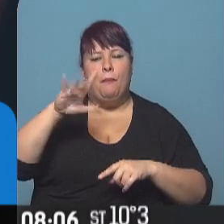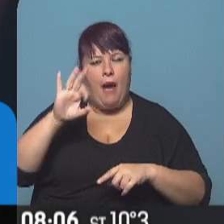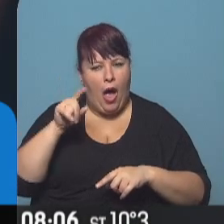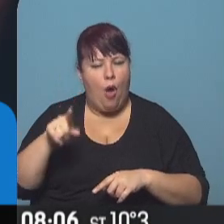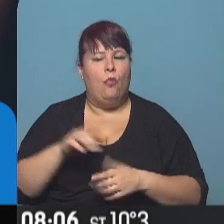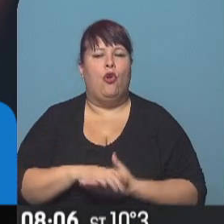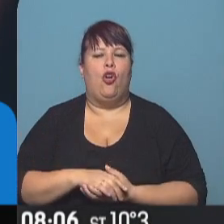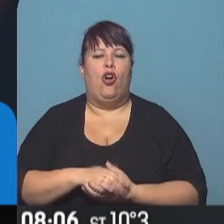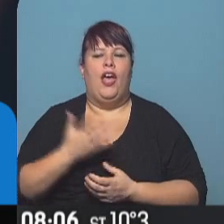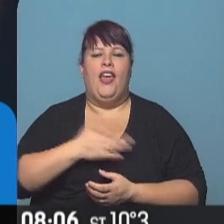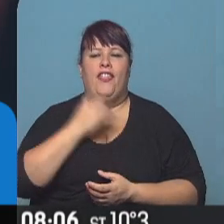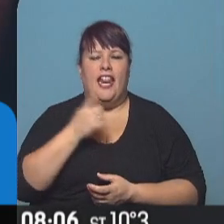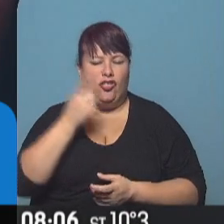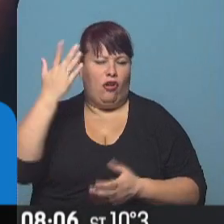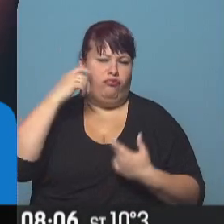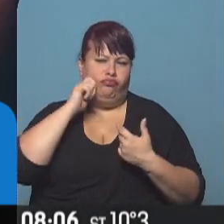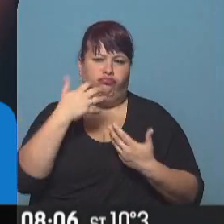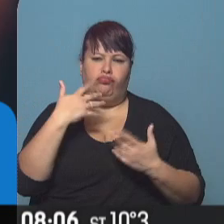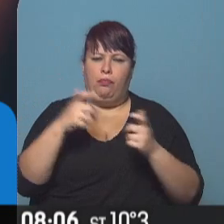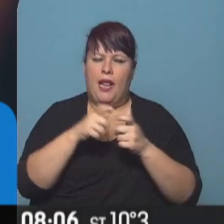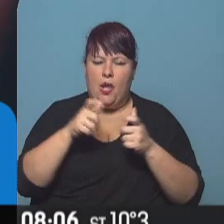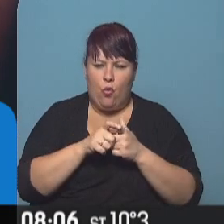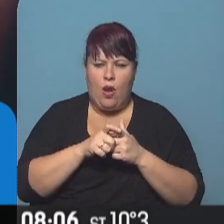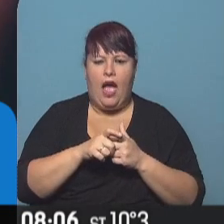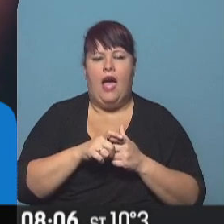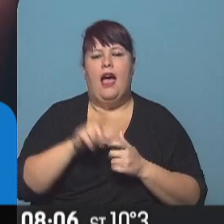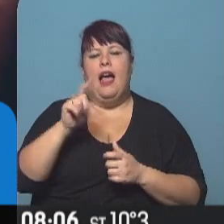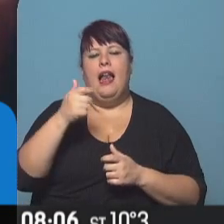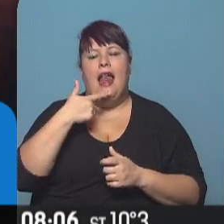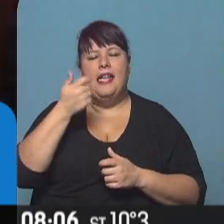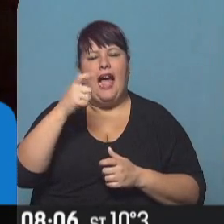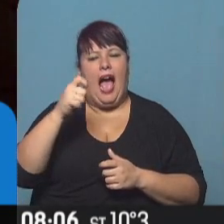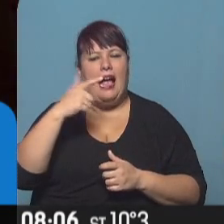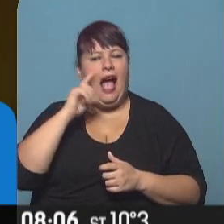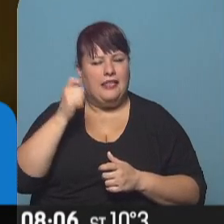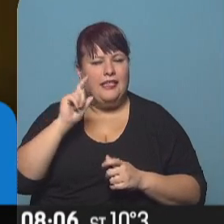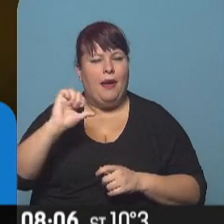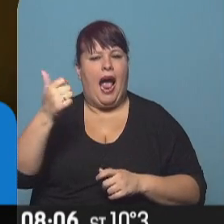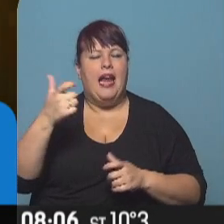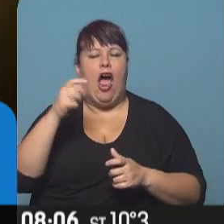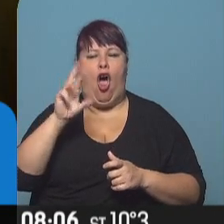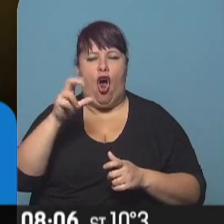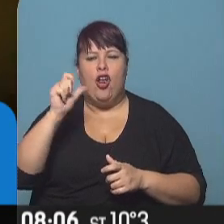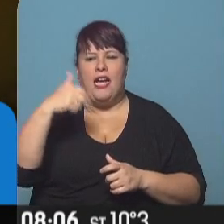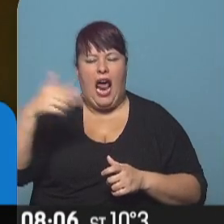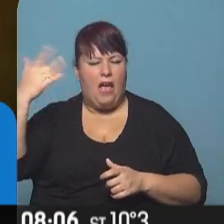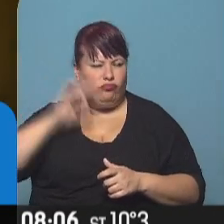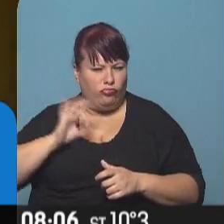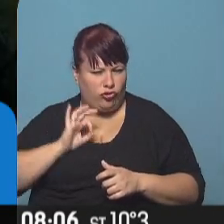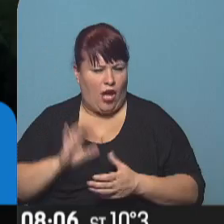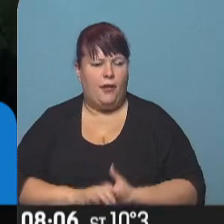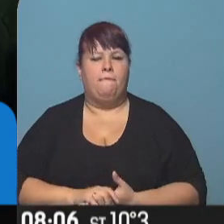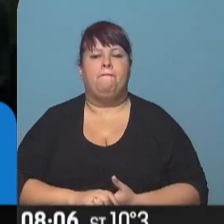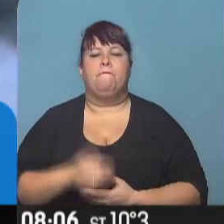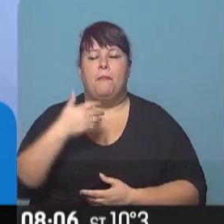Giorgelli, el director de aquella muy atractiva película que fue Las Acacias y que se ganó además la Cámara de Oro en el Festival de Cannes unos años, y